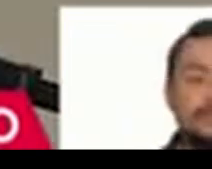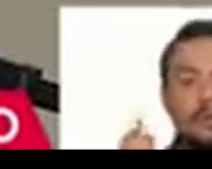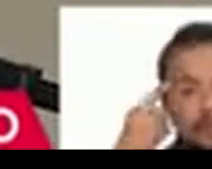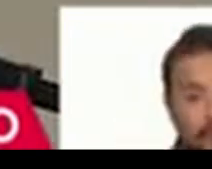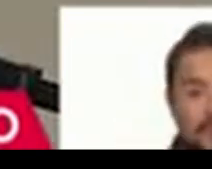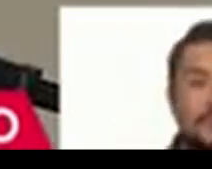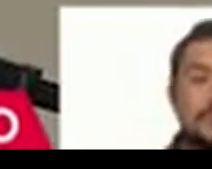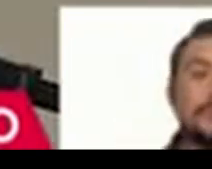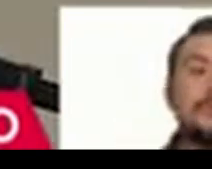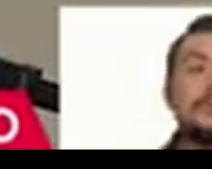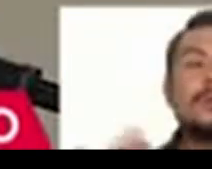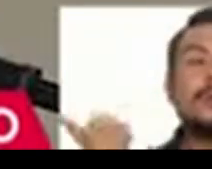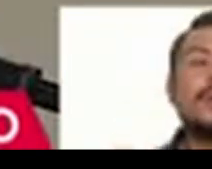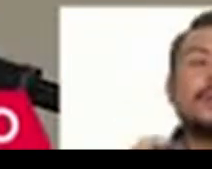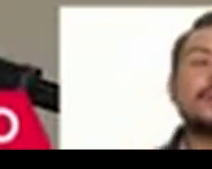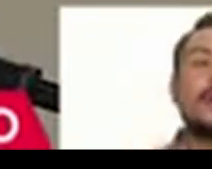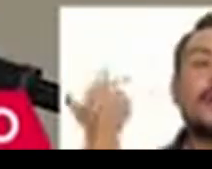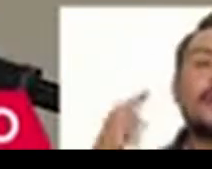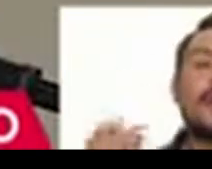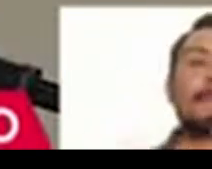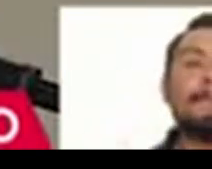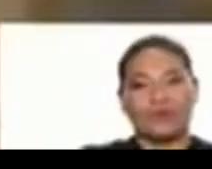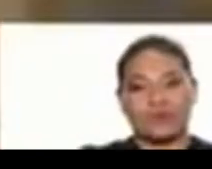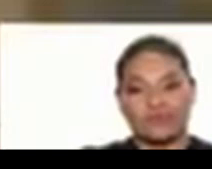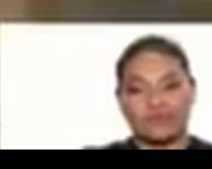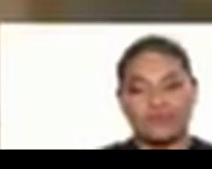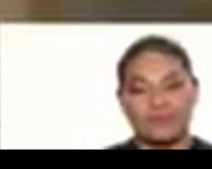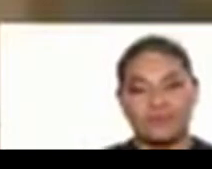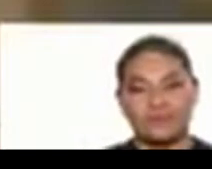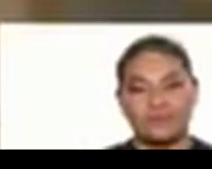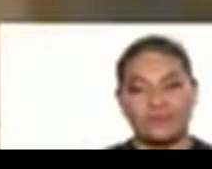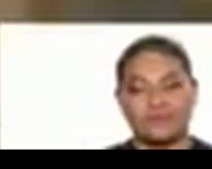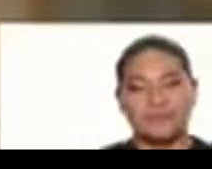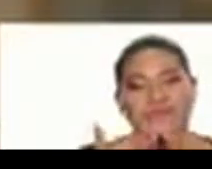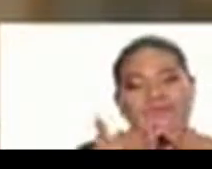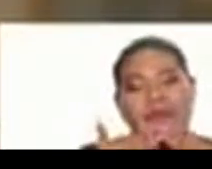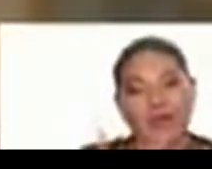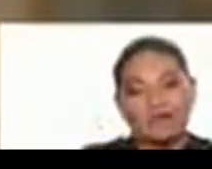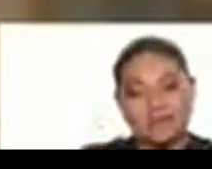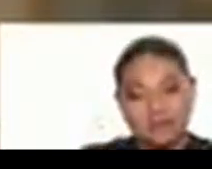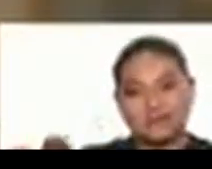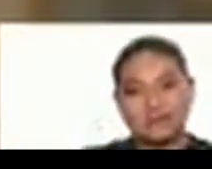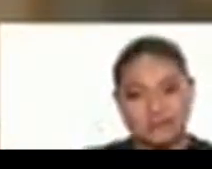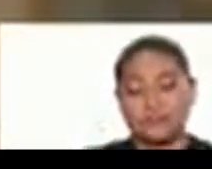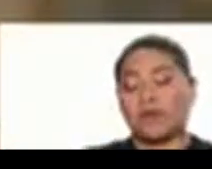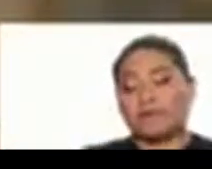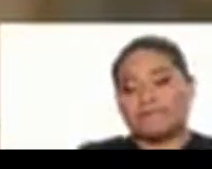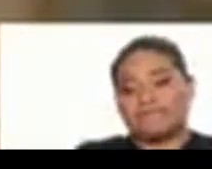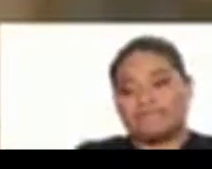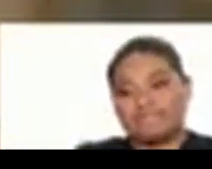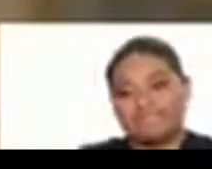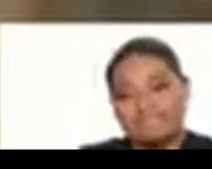acuerdo, fue en la época del presidente Alberto Fujimori. Muchas gracias, muy amable por